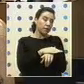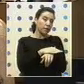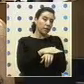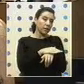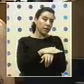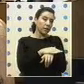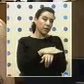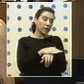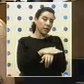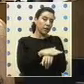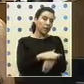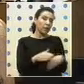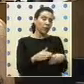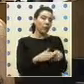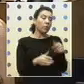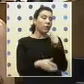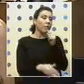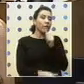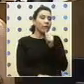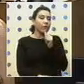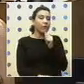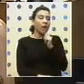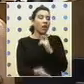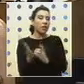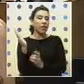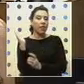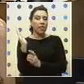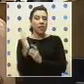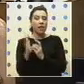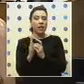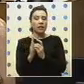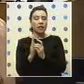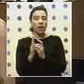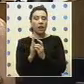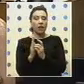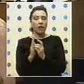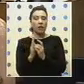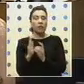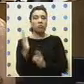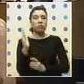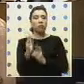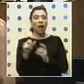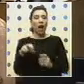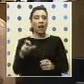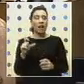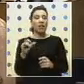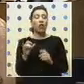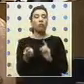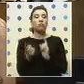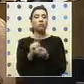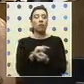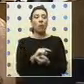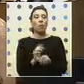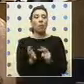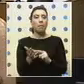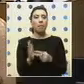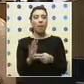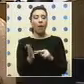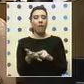que por su falta de desarrollo y por su desarrollo anárquico se ha convertido en un problema para el país.